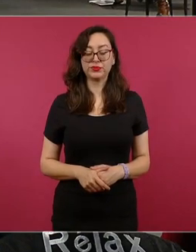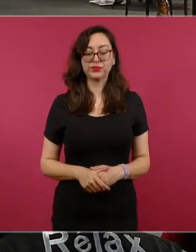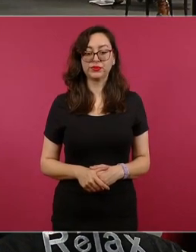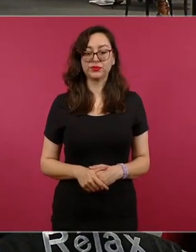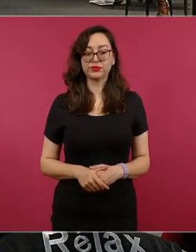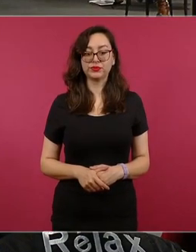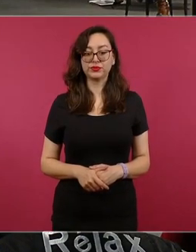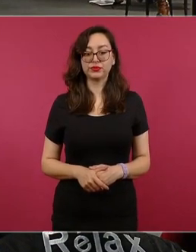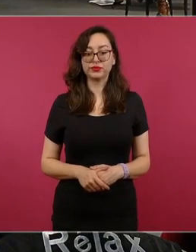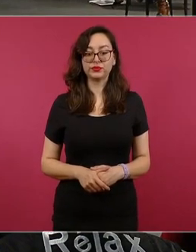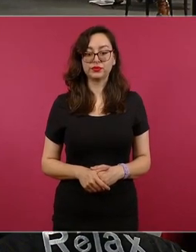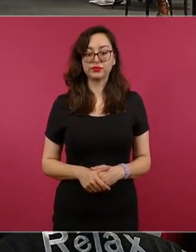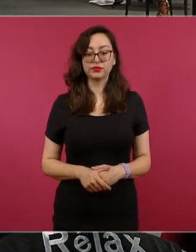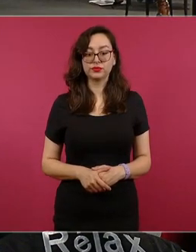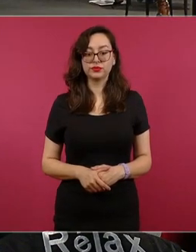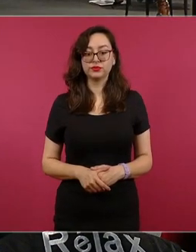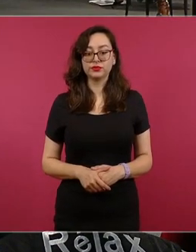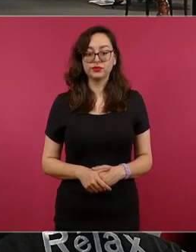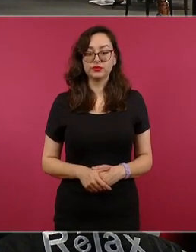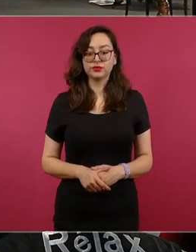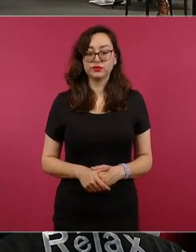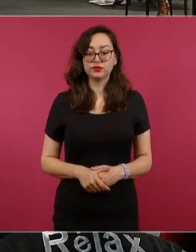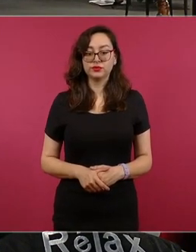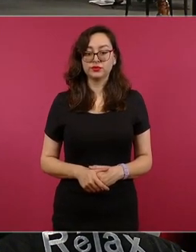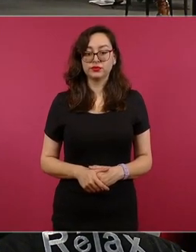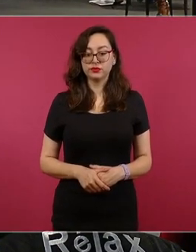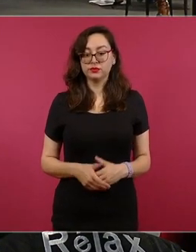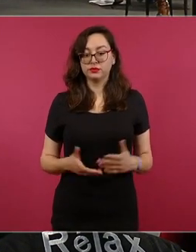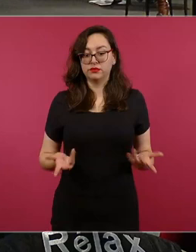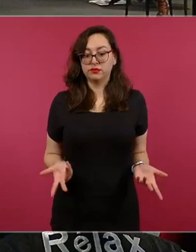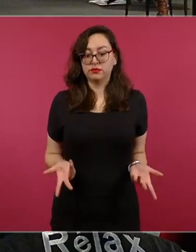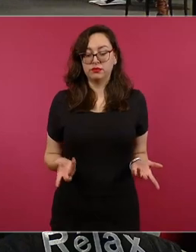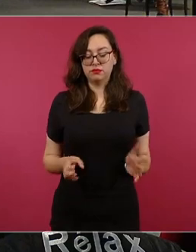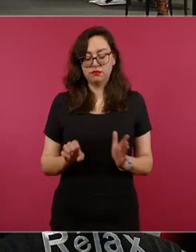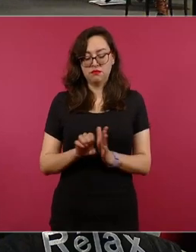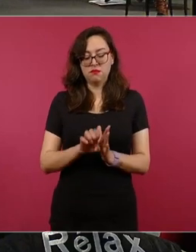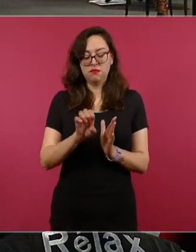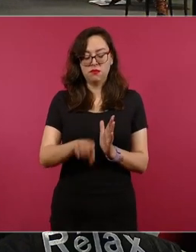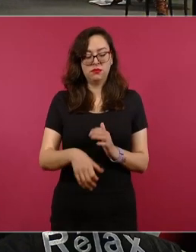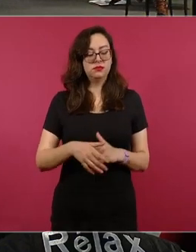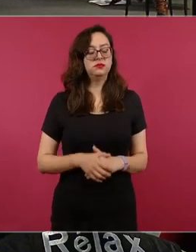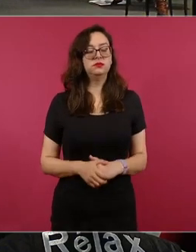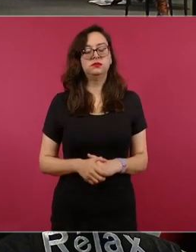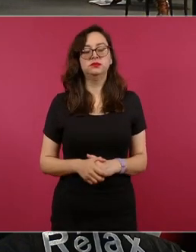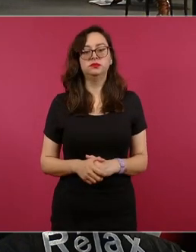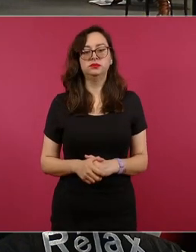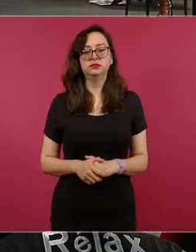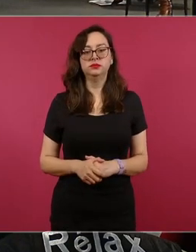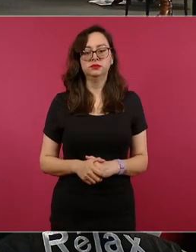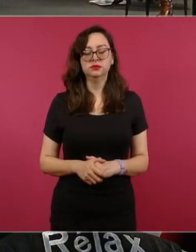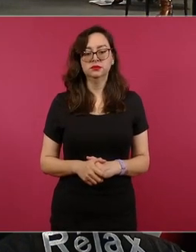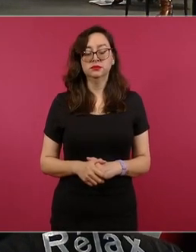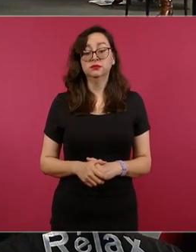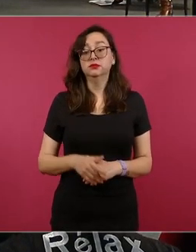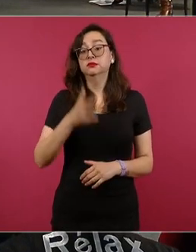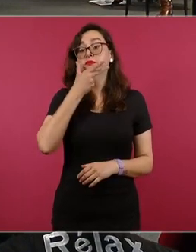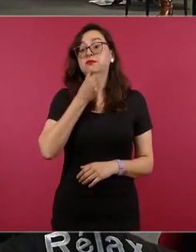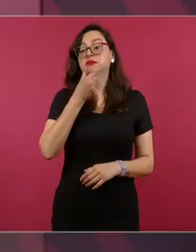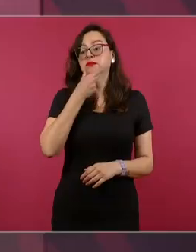está jubilado, pero este que fue ministro Cosío,